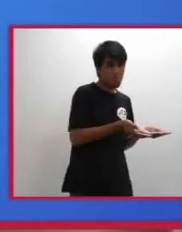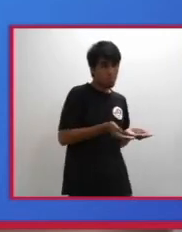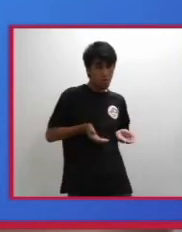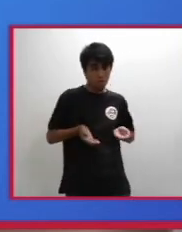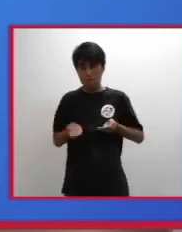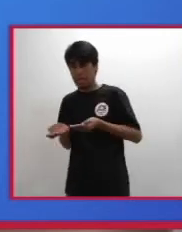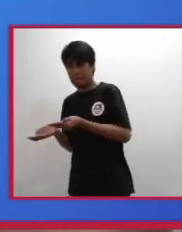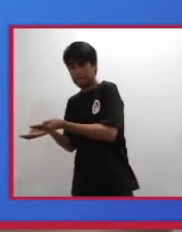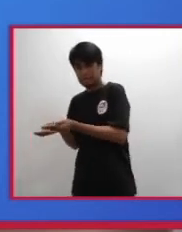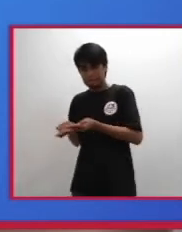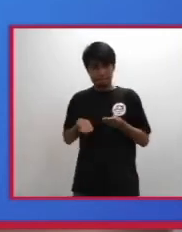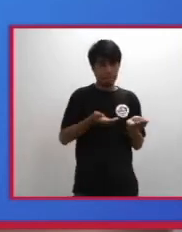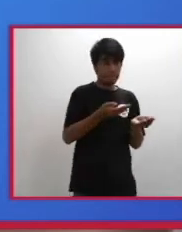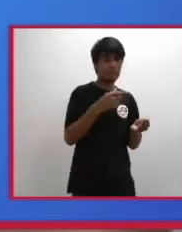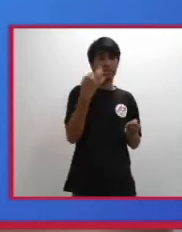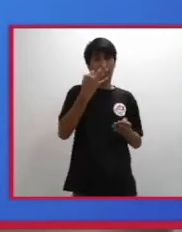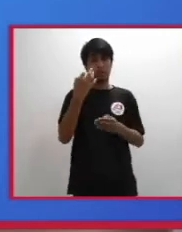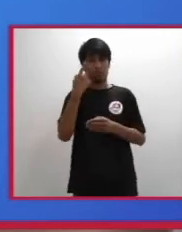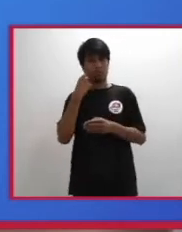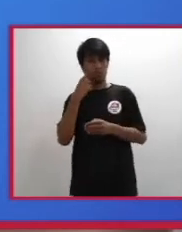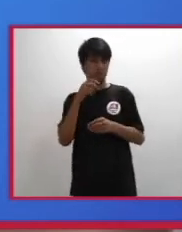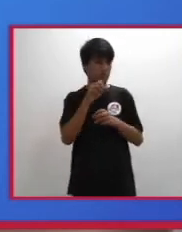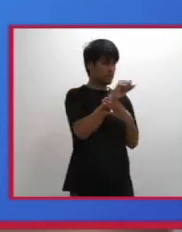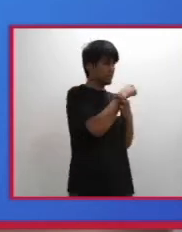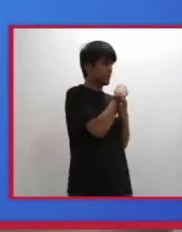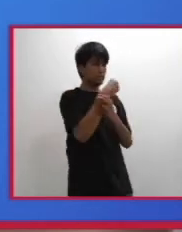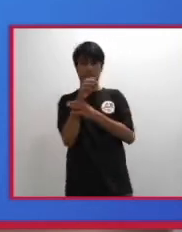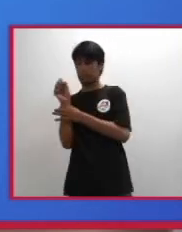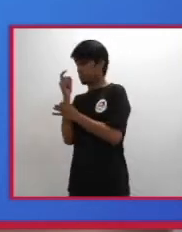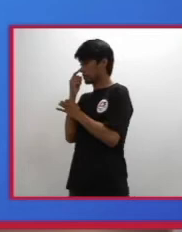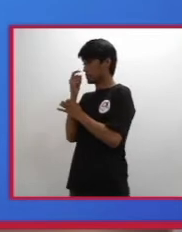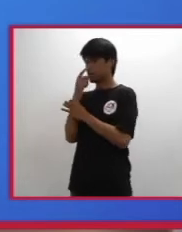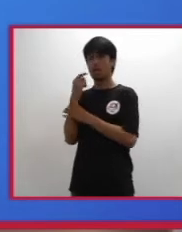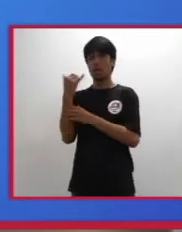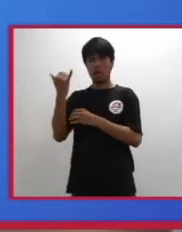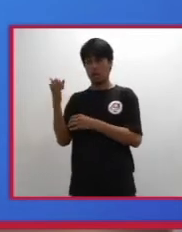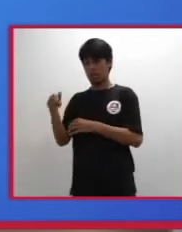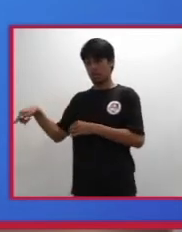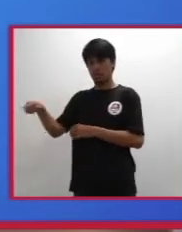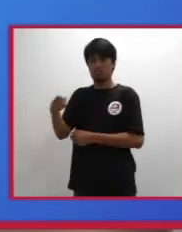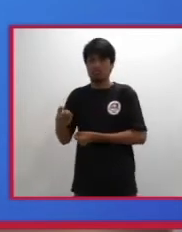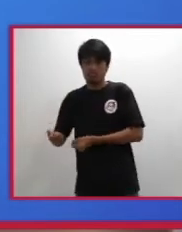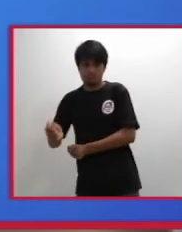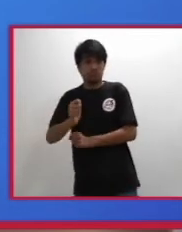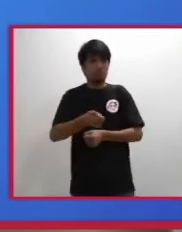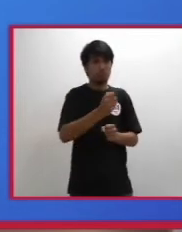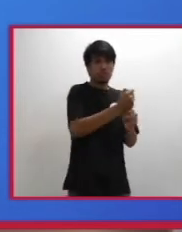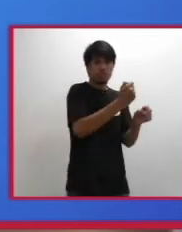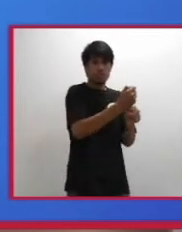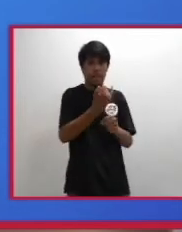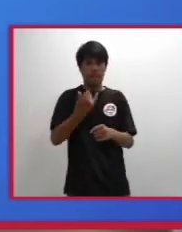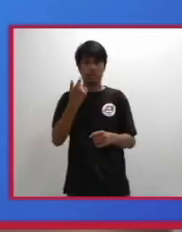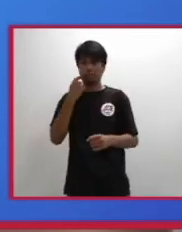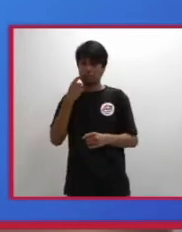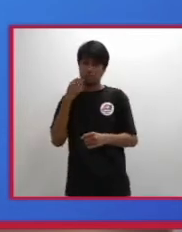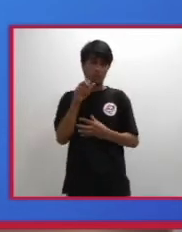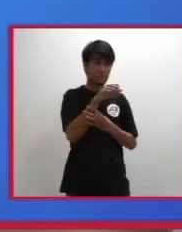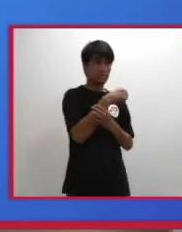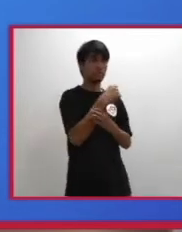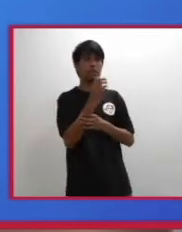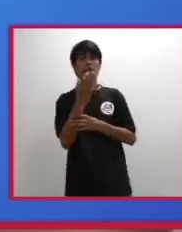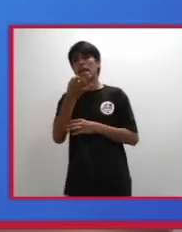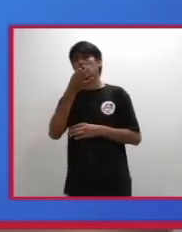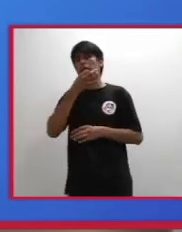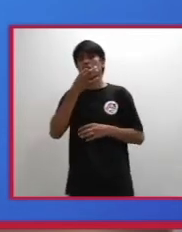controlando atrás y adelante, en donde también hay personas que están trabajando, ¿verdad? Entonces, ¿qué